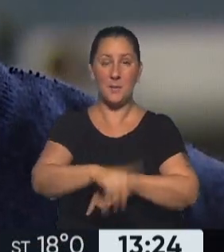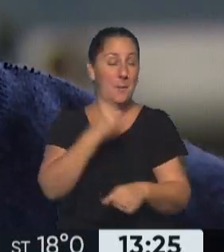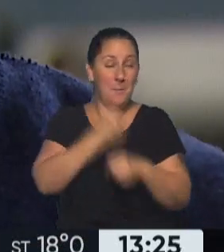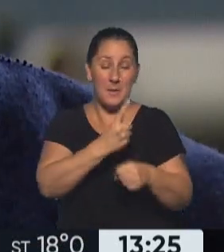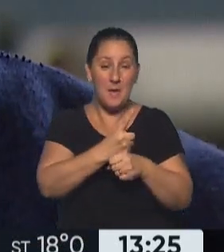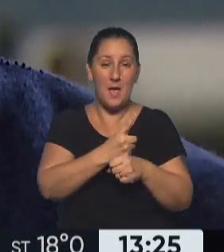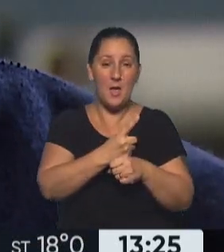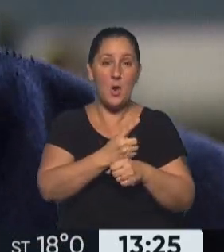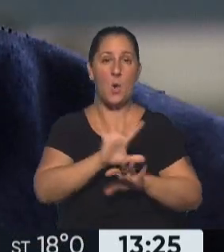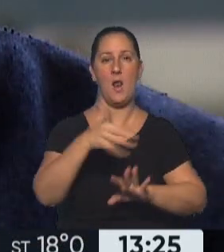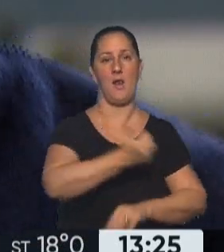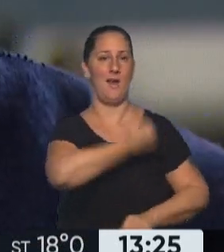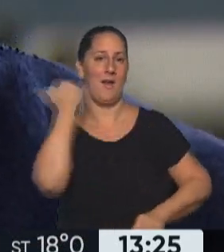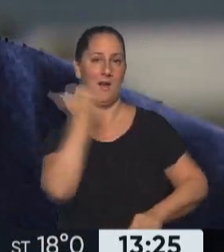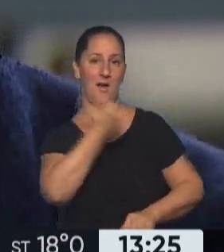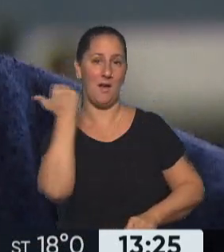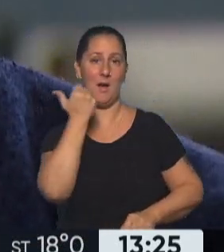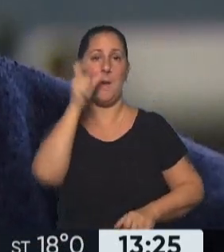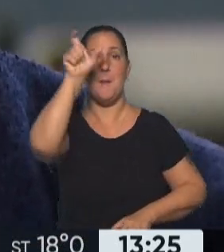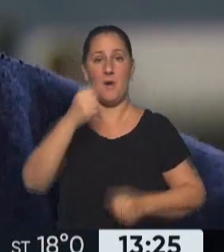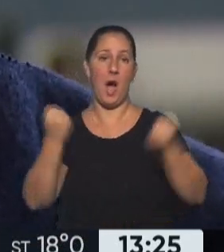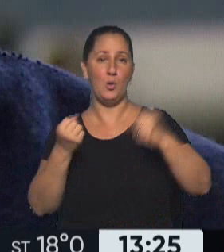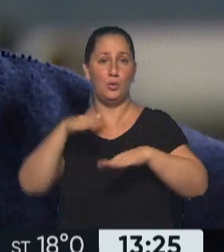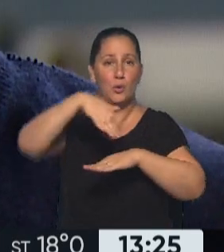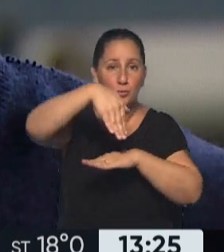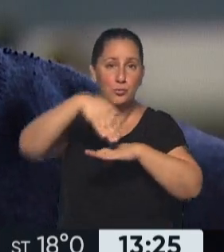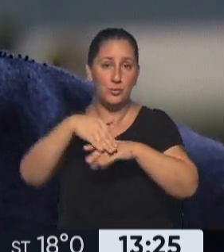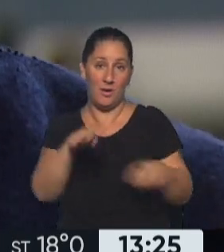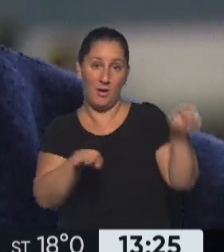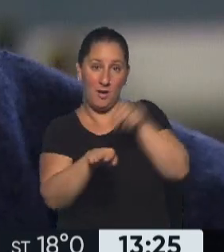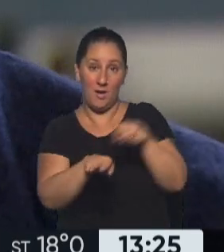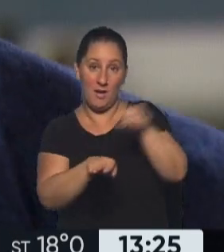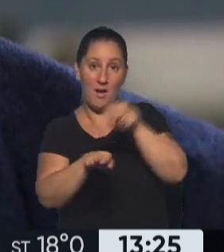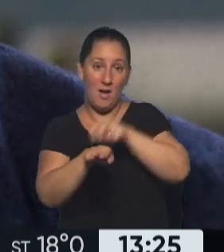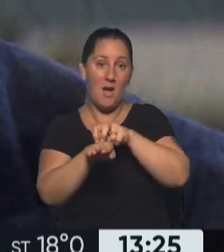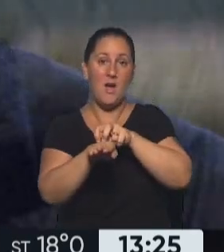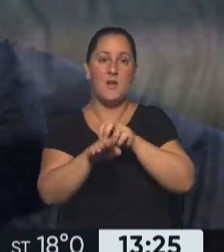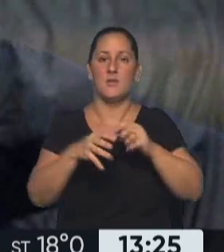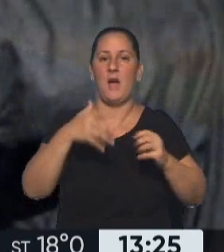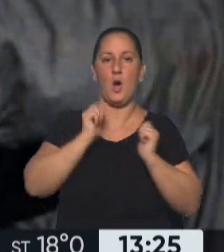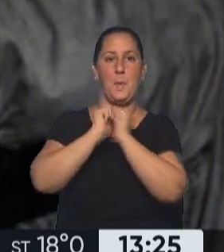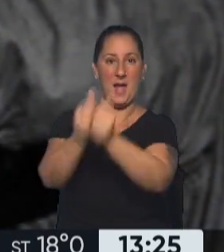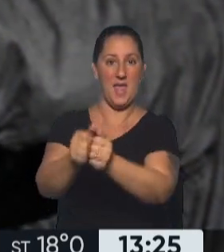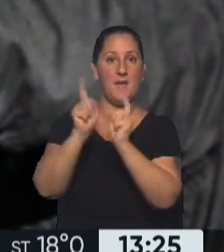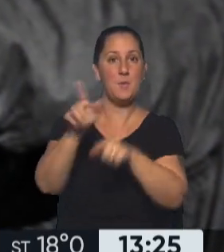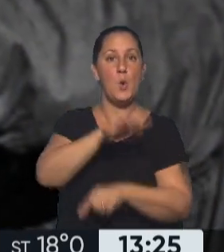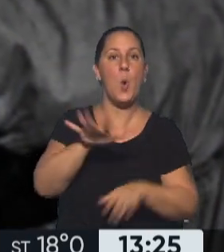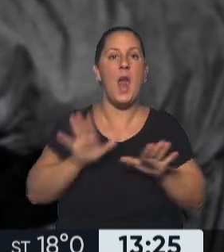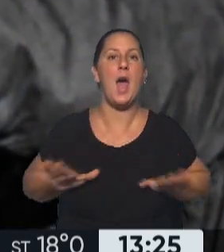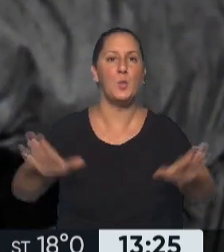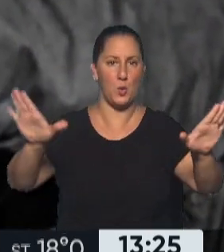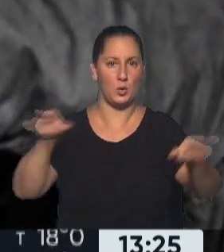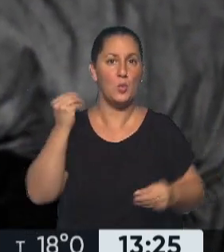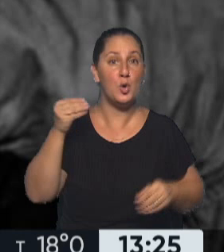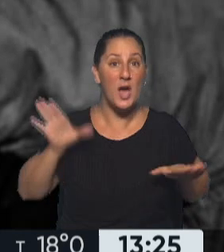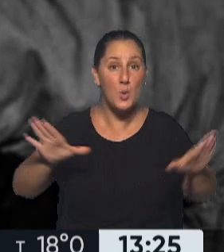era hacer dedo. Y el que nos levantaba nos llevaba al primer lugar que queríamos ir nosotros, que era el aeropuerto. ¿El aeropuerto por qué? Porque